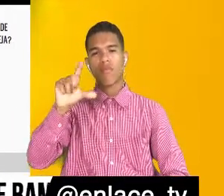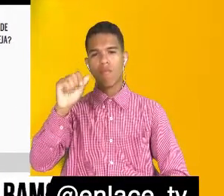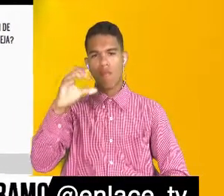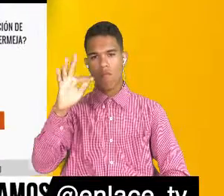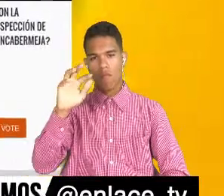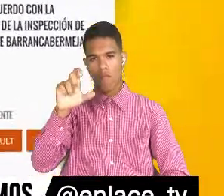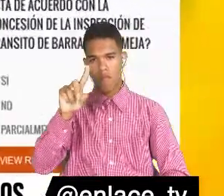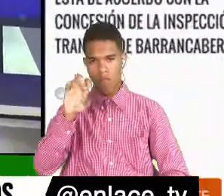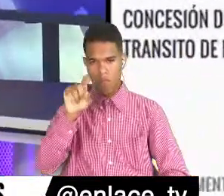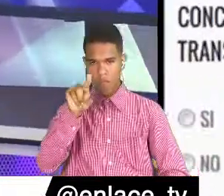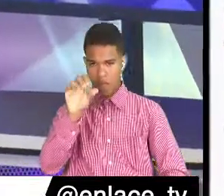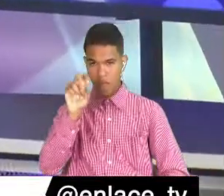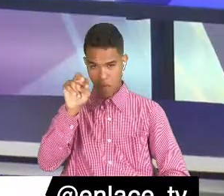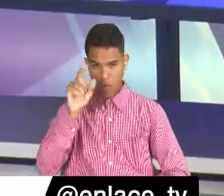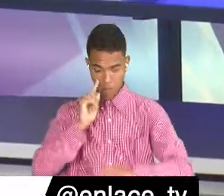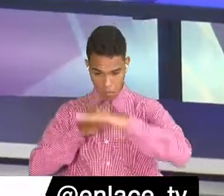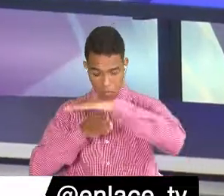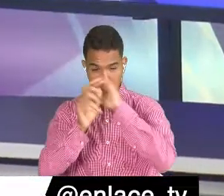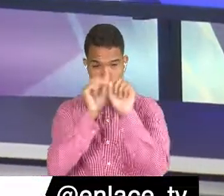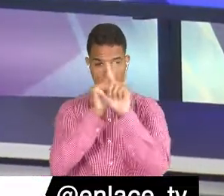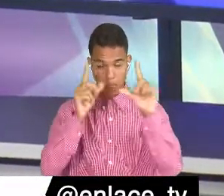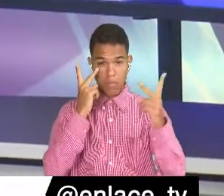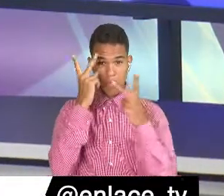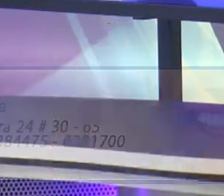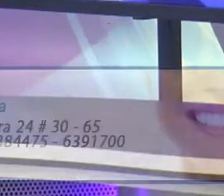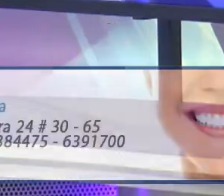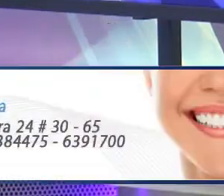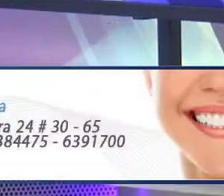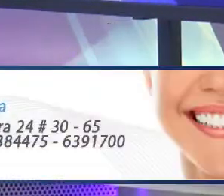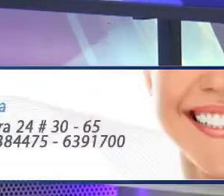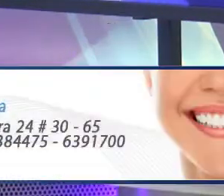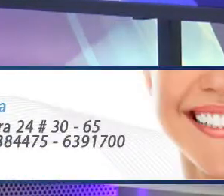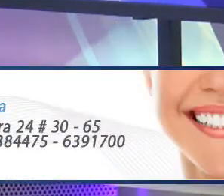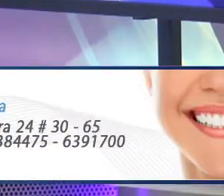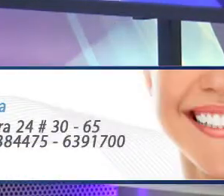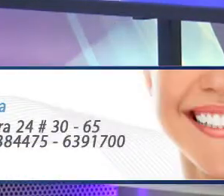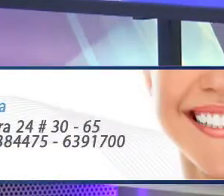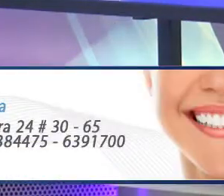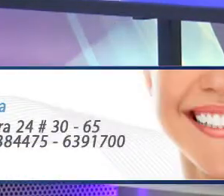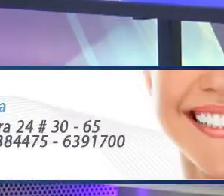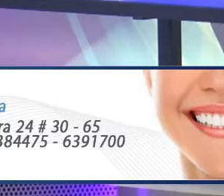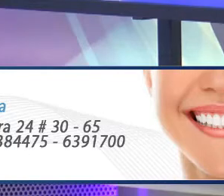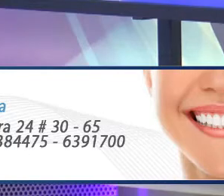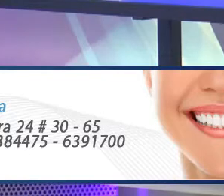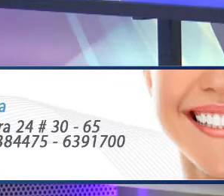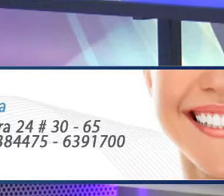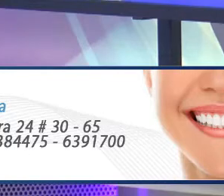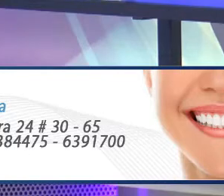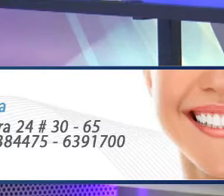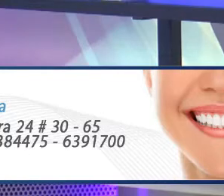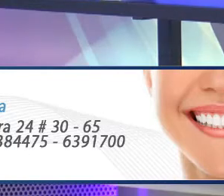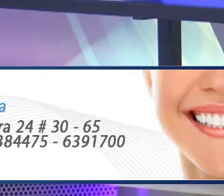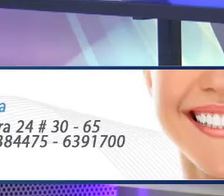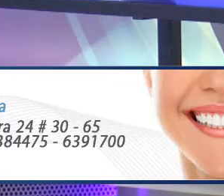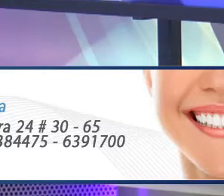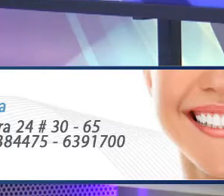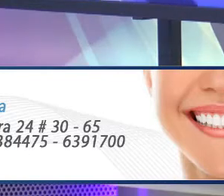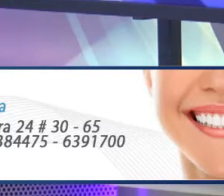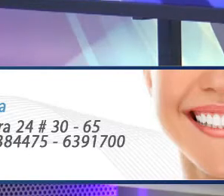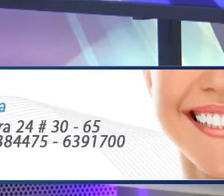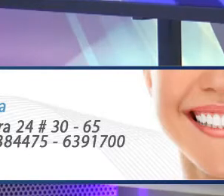www.enlacetelevisión.com. Visítenos. La tecnología moderna de Crohn hará que su sonrisa salte a la vista. Cámaras intraoral, detector de